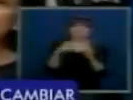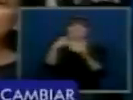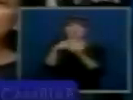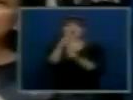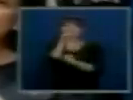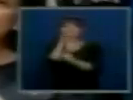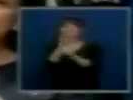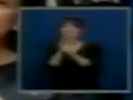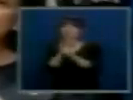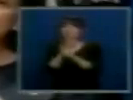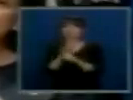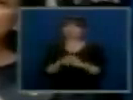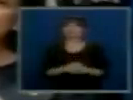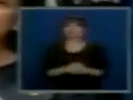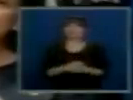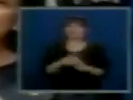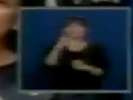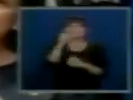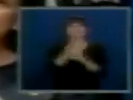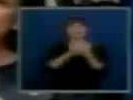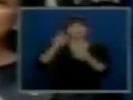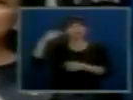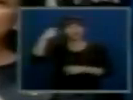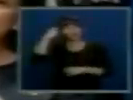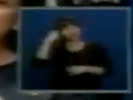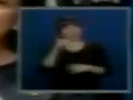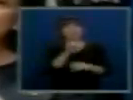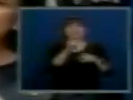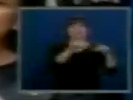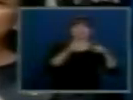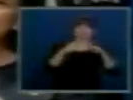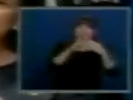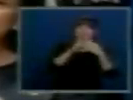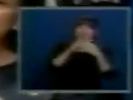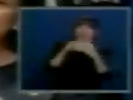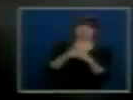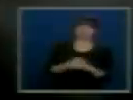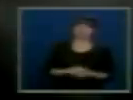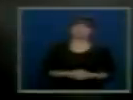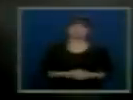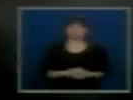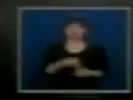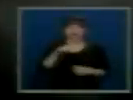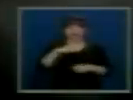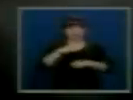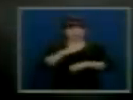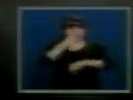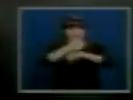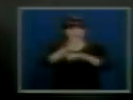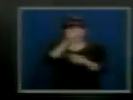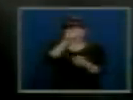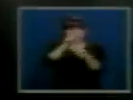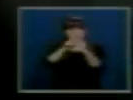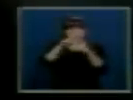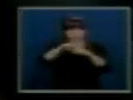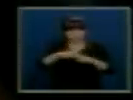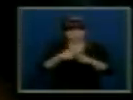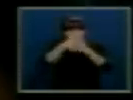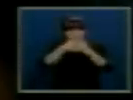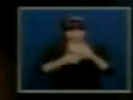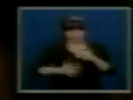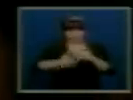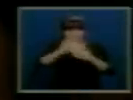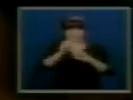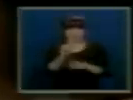cumplirla por gobernantes y gobernados. Aquí establezco el punto de partida, la